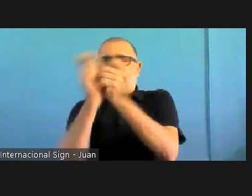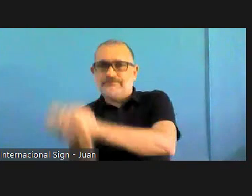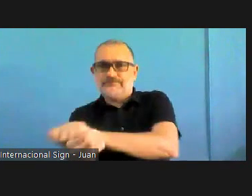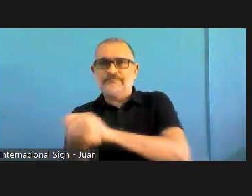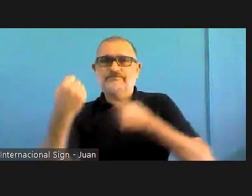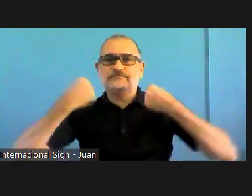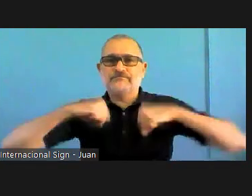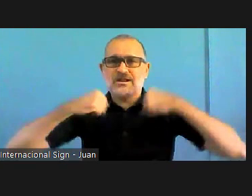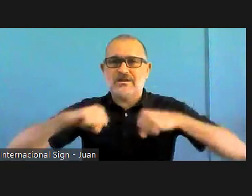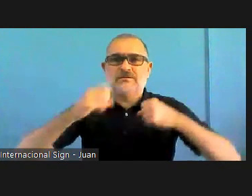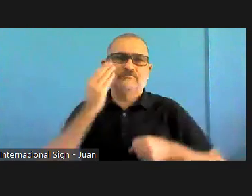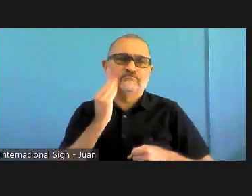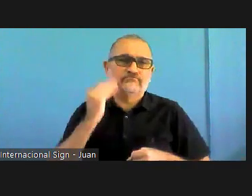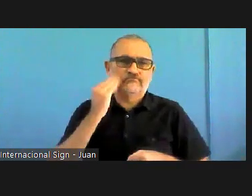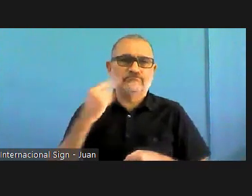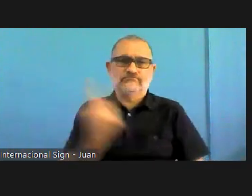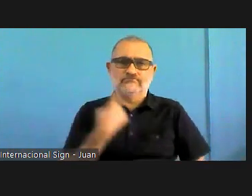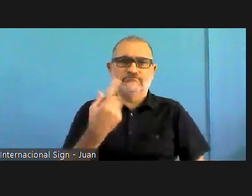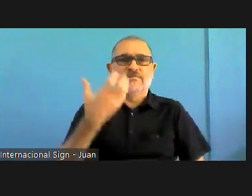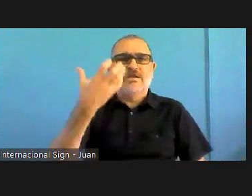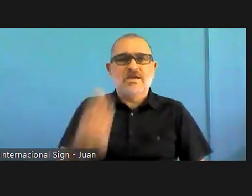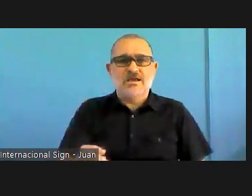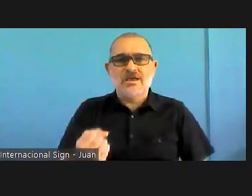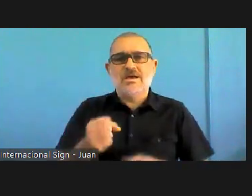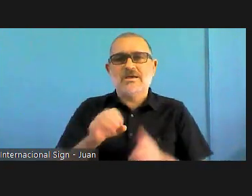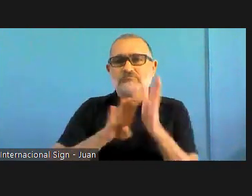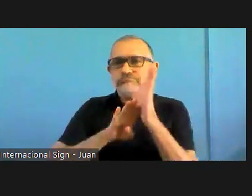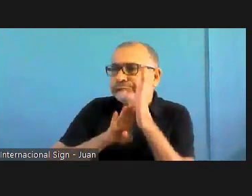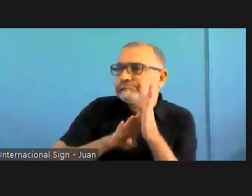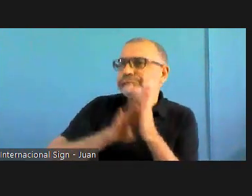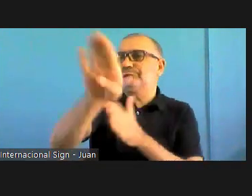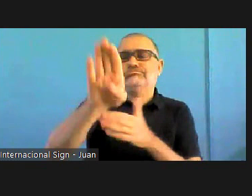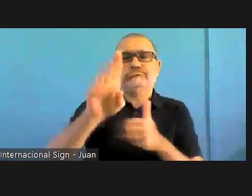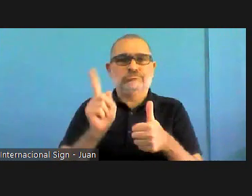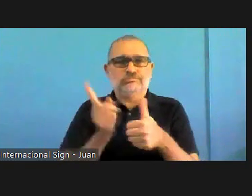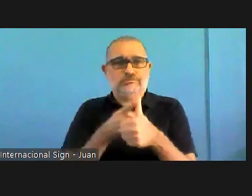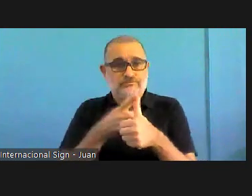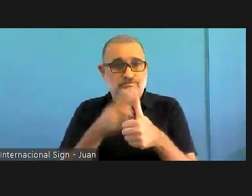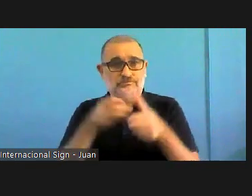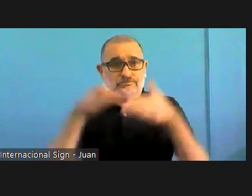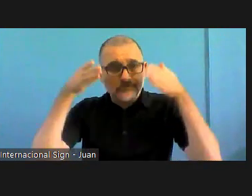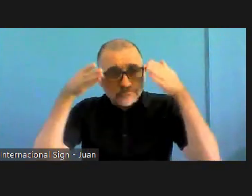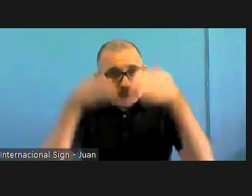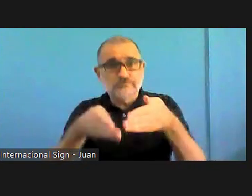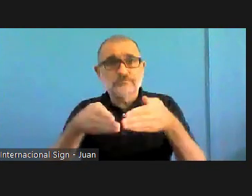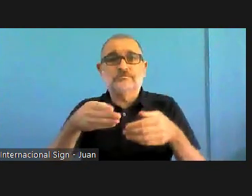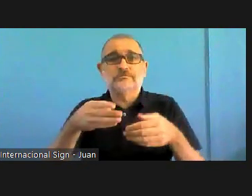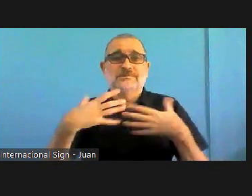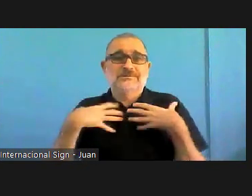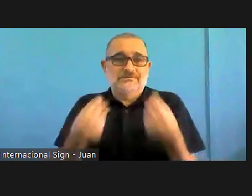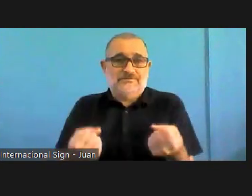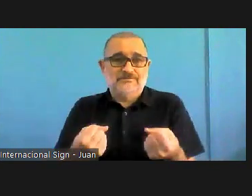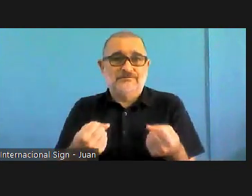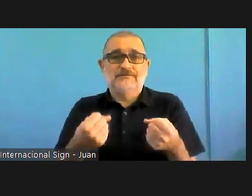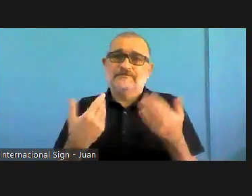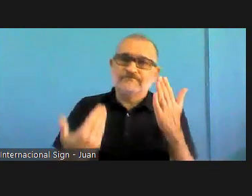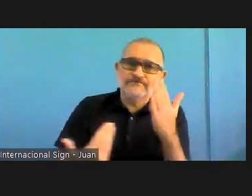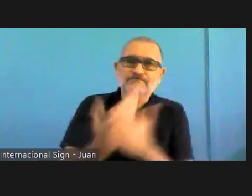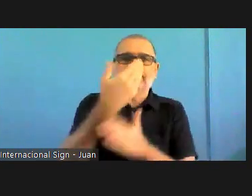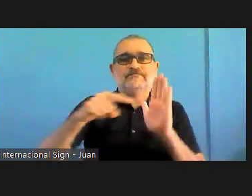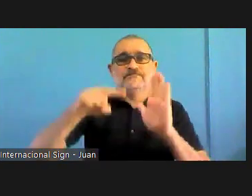estamos desarrollando también una política de renovación para la atención primaria,